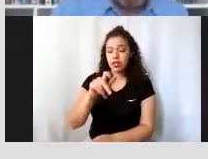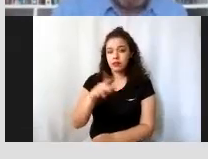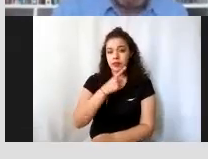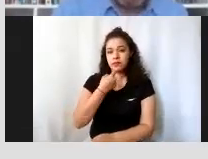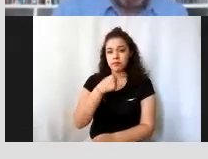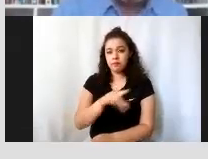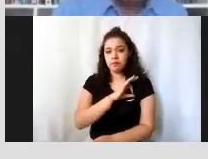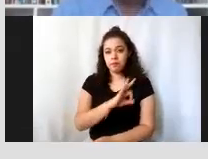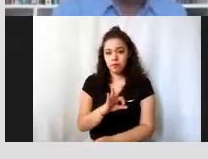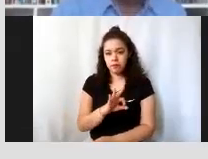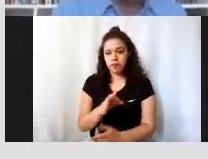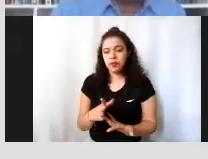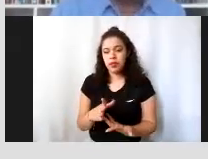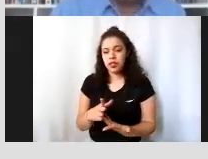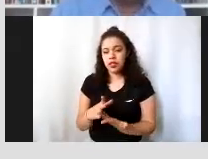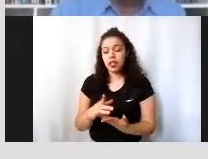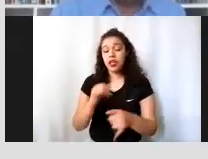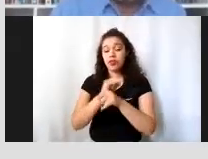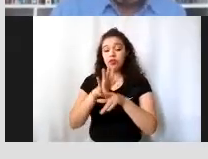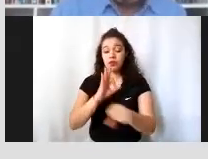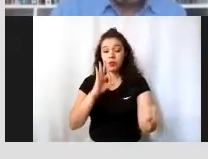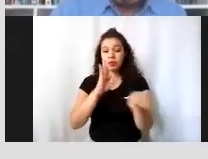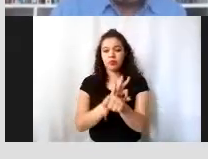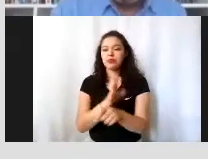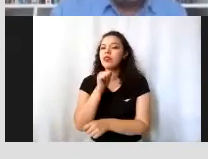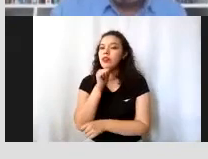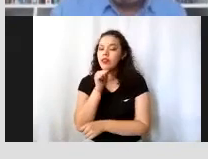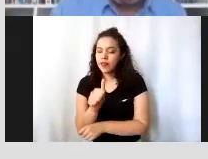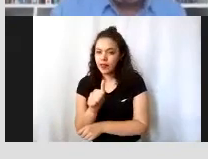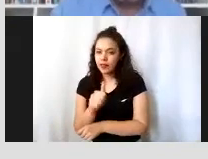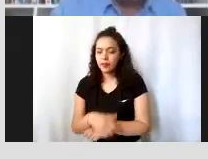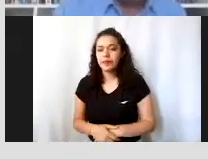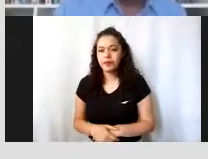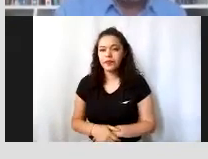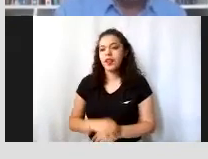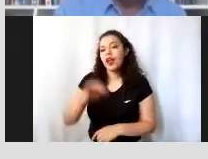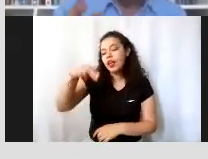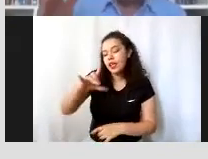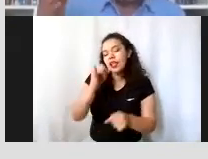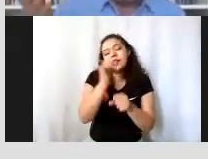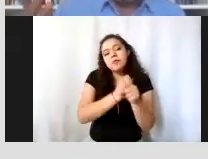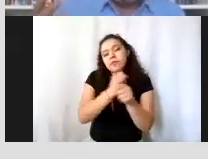porque no protegieron sus datos personales. Ya el INAI investigaría y diría, ok,